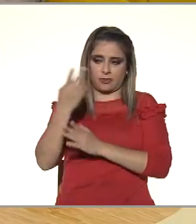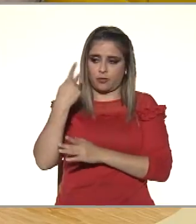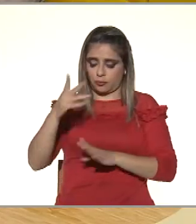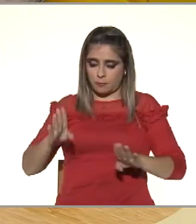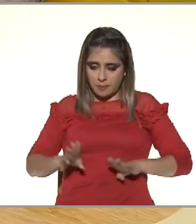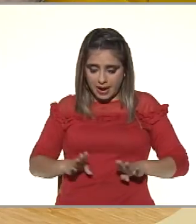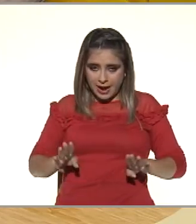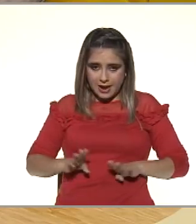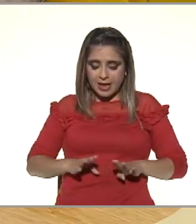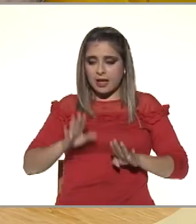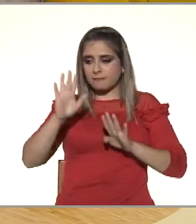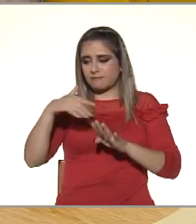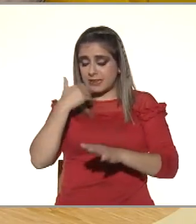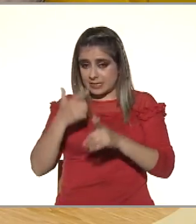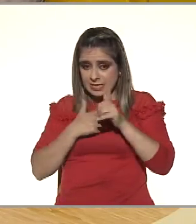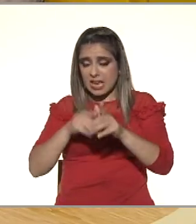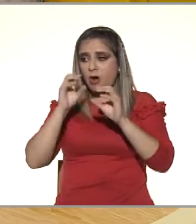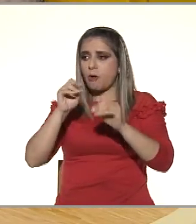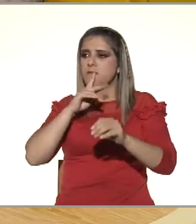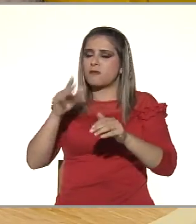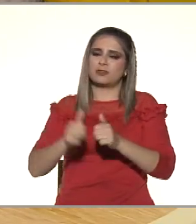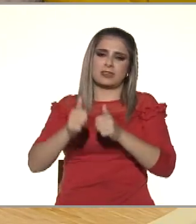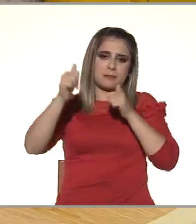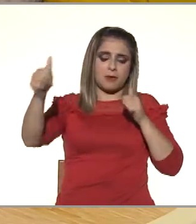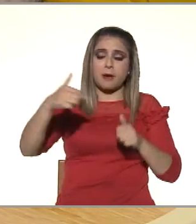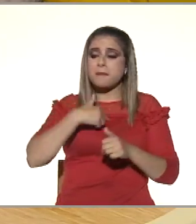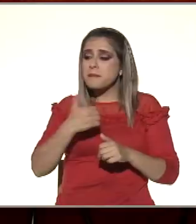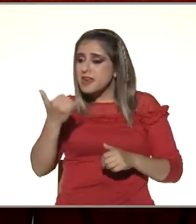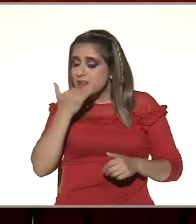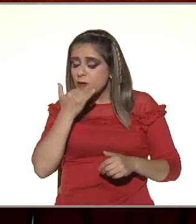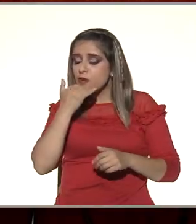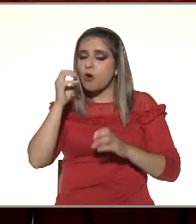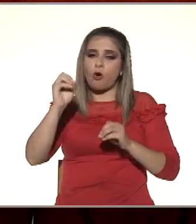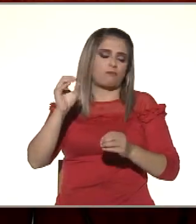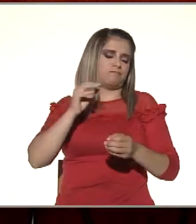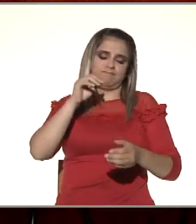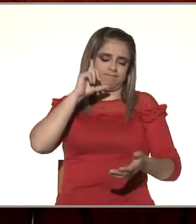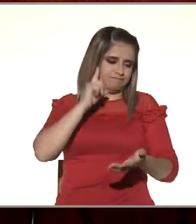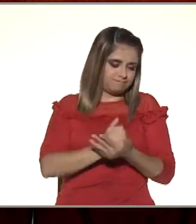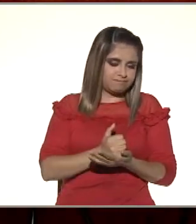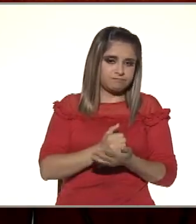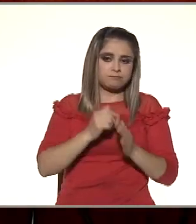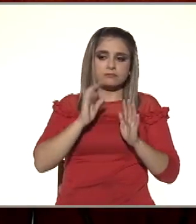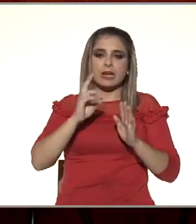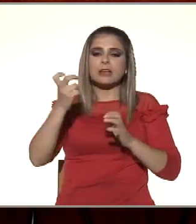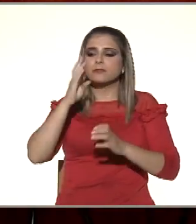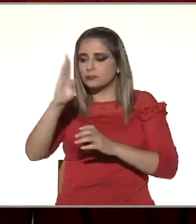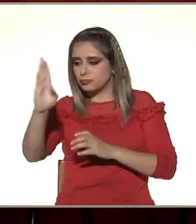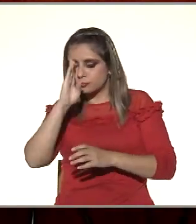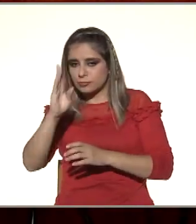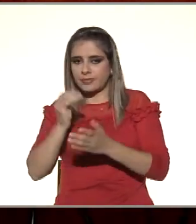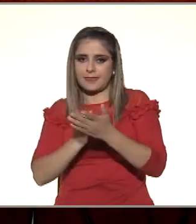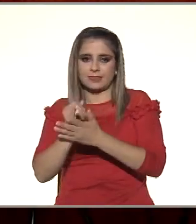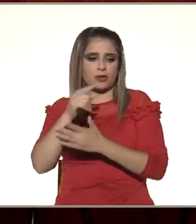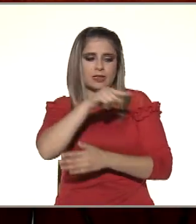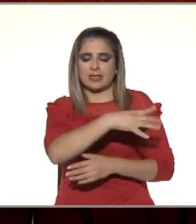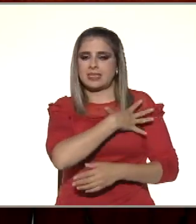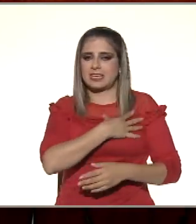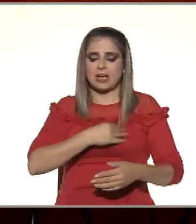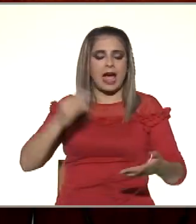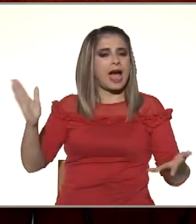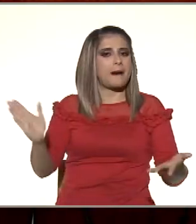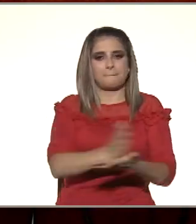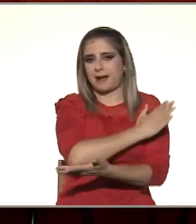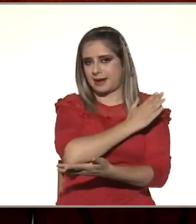que estoy, de si continúo o no, si perdono, si lo trabajo, de qué manera, pero eso no tiene que ver con los hijos. Y ahí podemos respetar